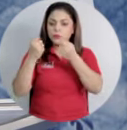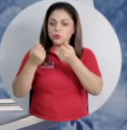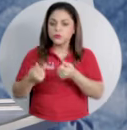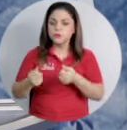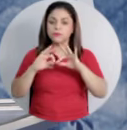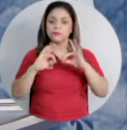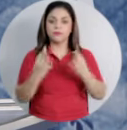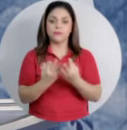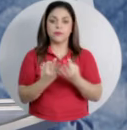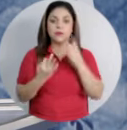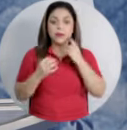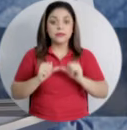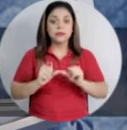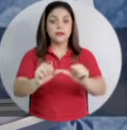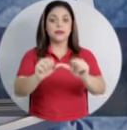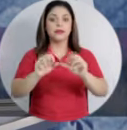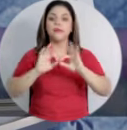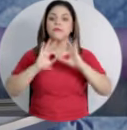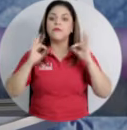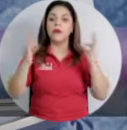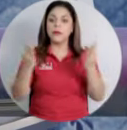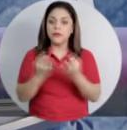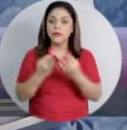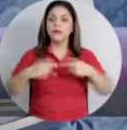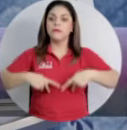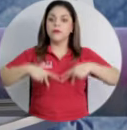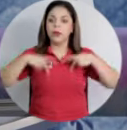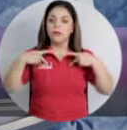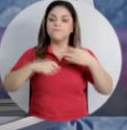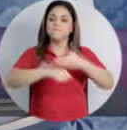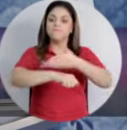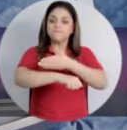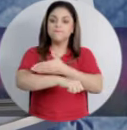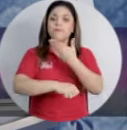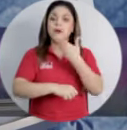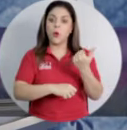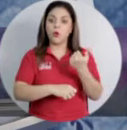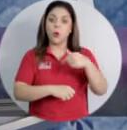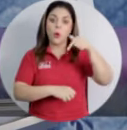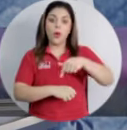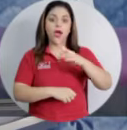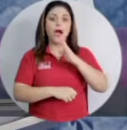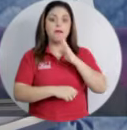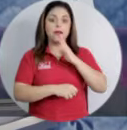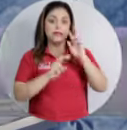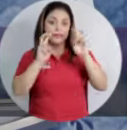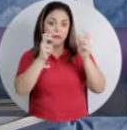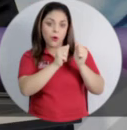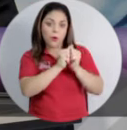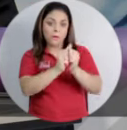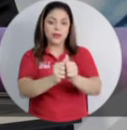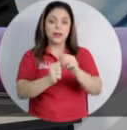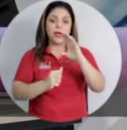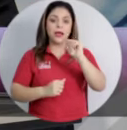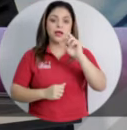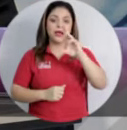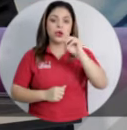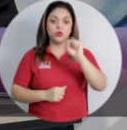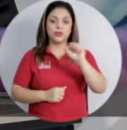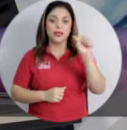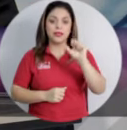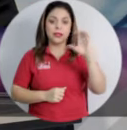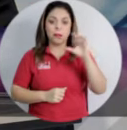poder continuar, ¿verdad?, con la vida familiar, con la vida personal de la mejor manera. Y para hablar de ese tema nos acompaña en esta oportunidad Carlos Arguedas